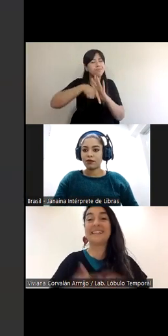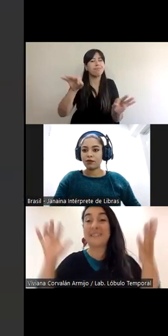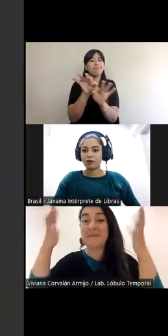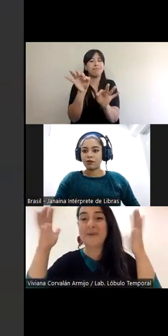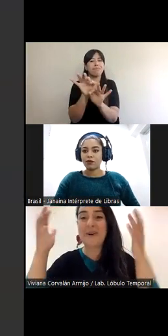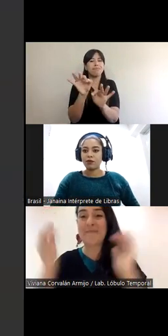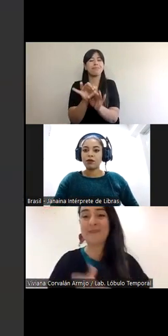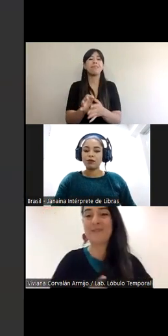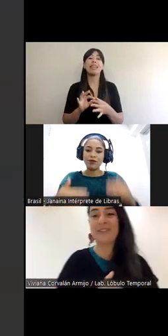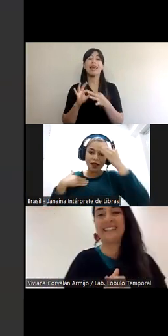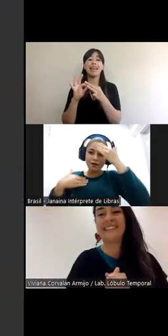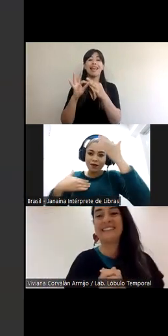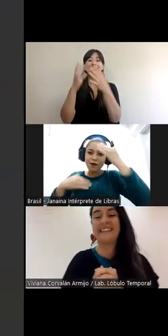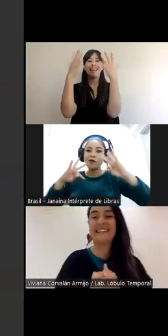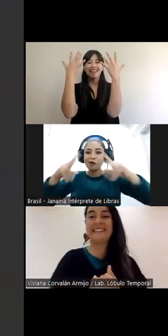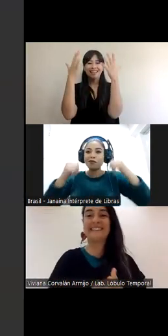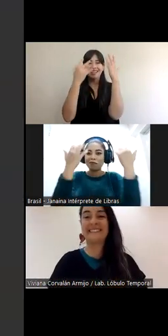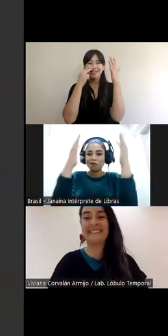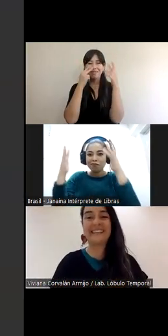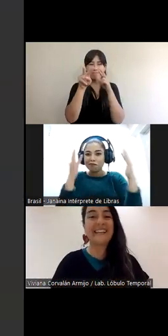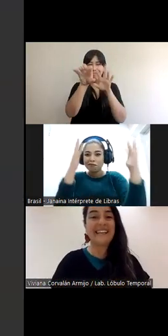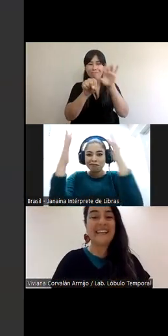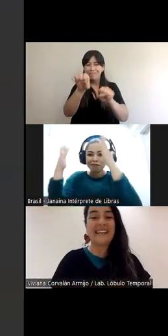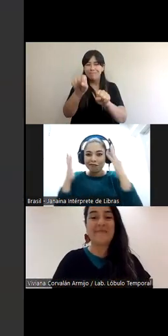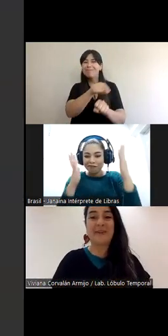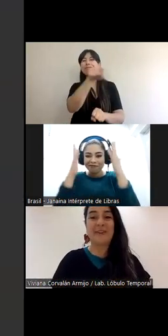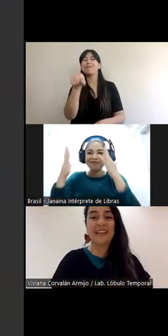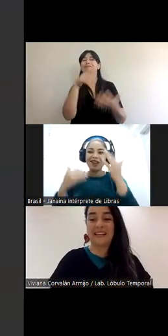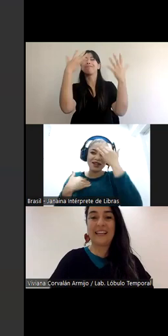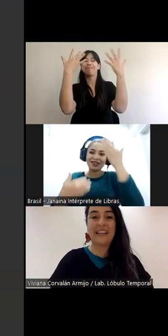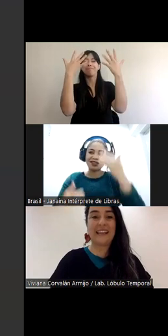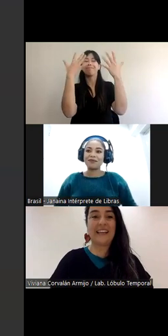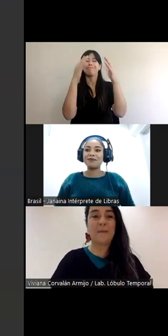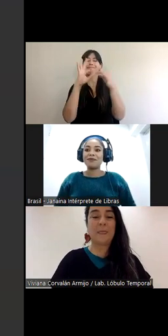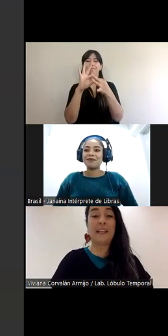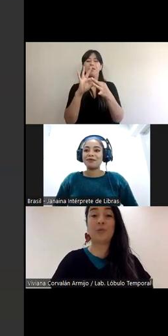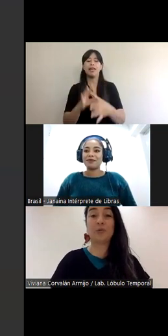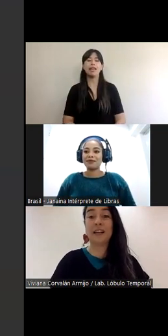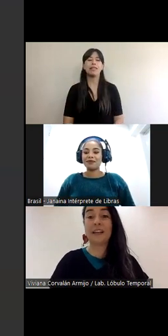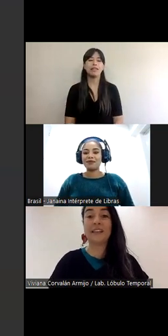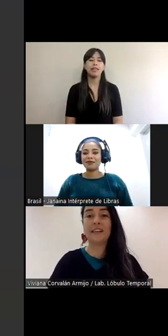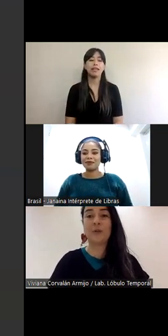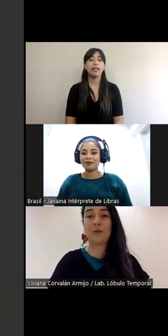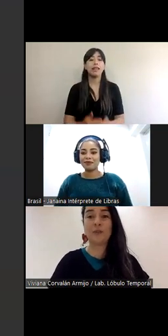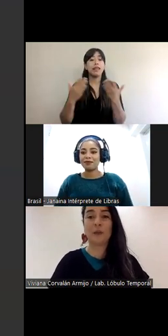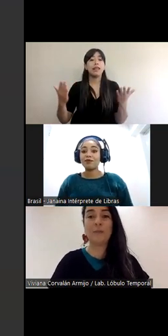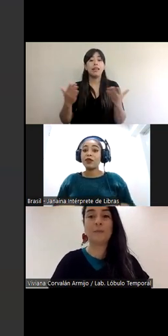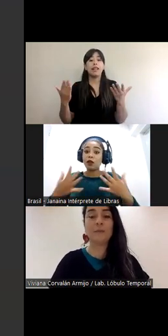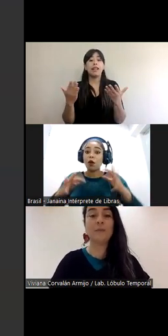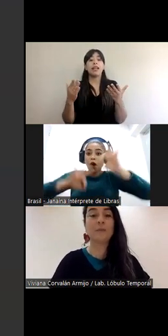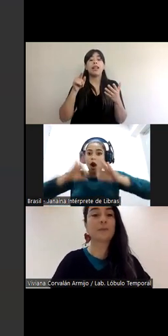Muchas gracias ahí por los aplausos en señas. Bueno, la estructura narrativa